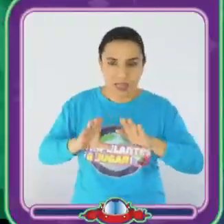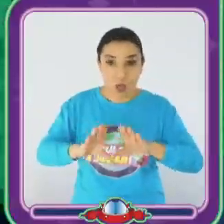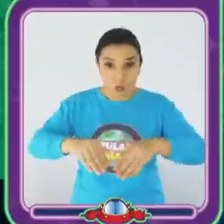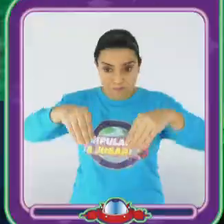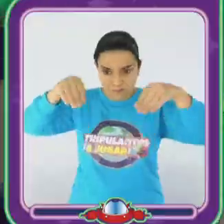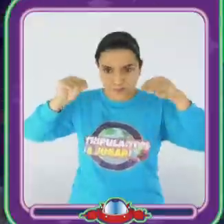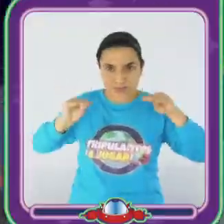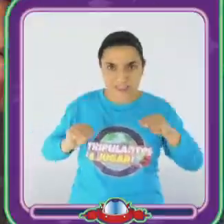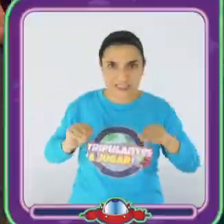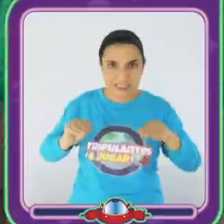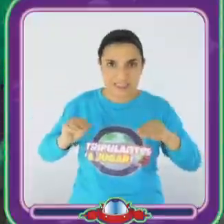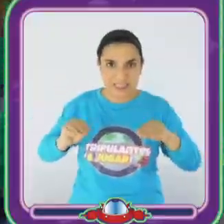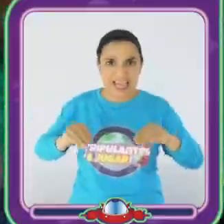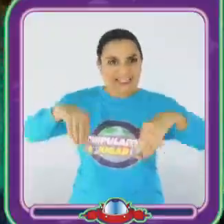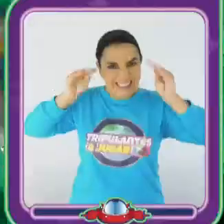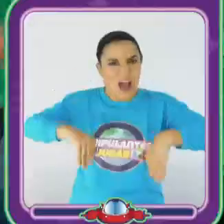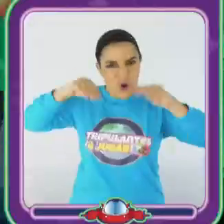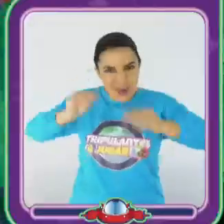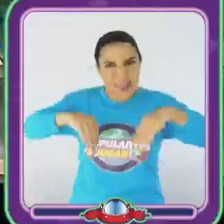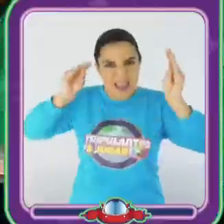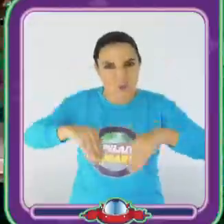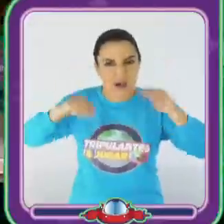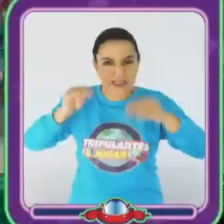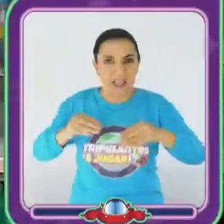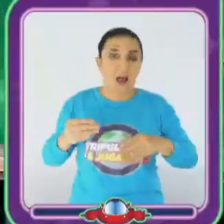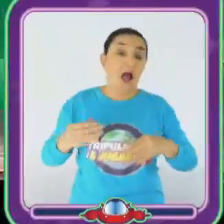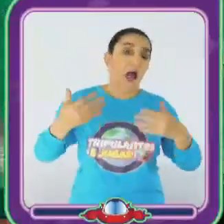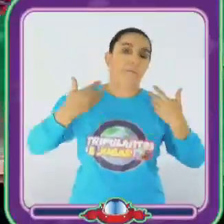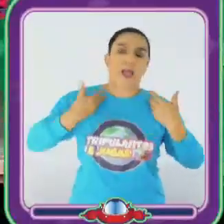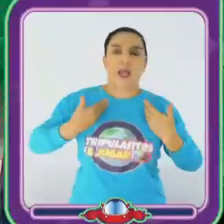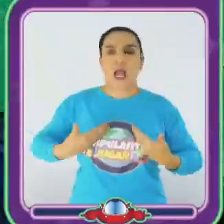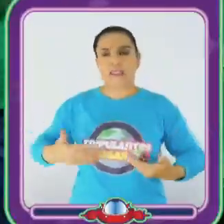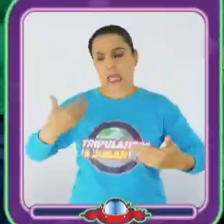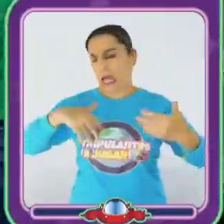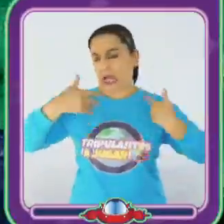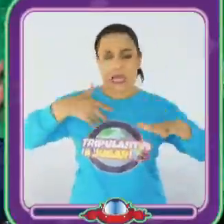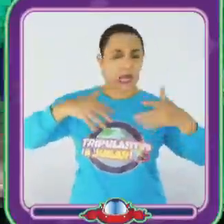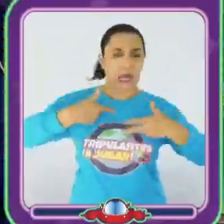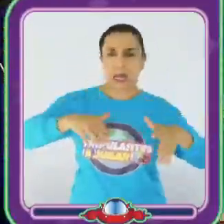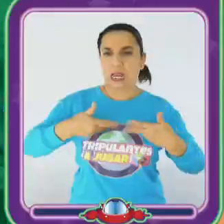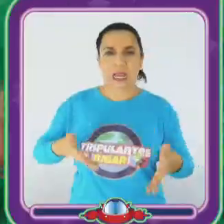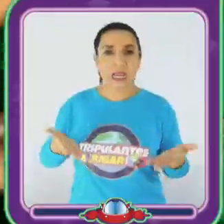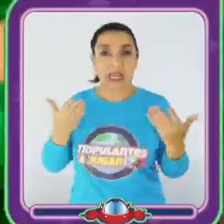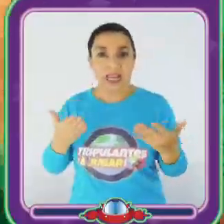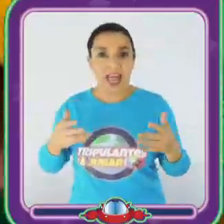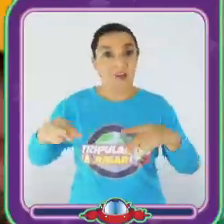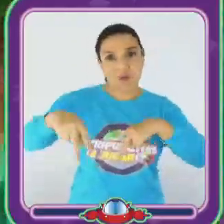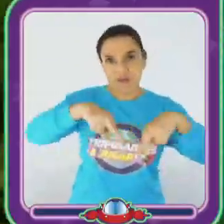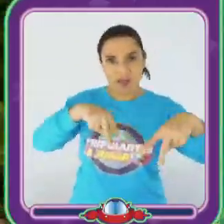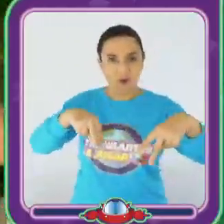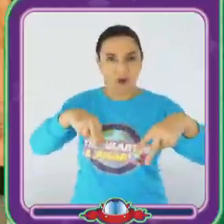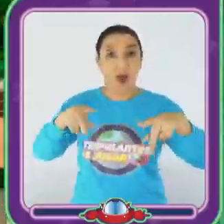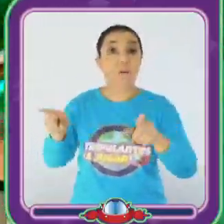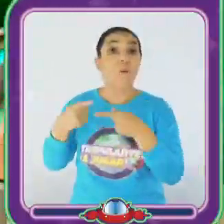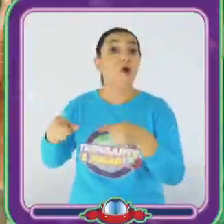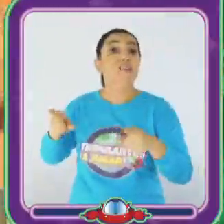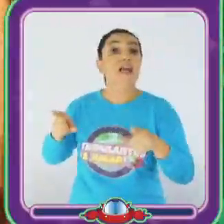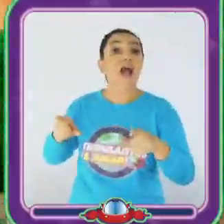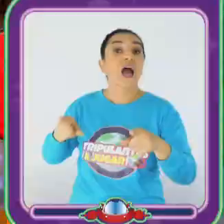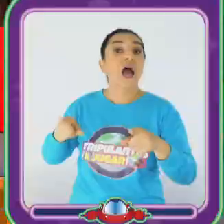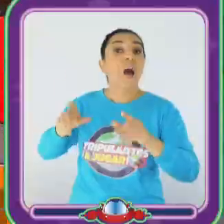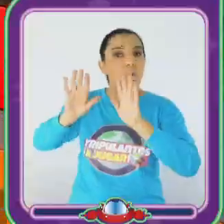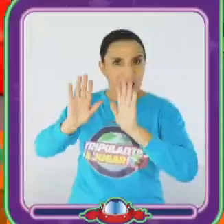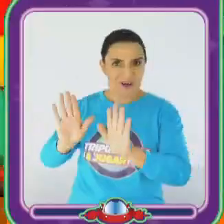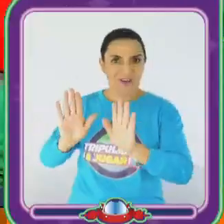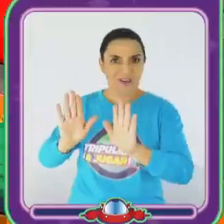Cuidado. La firmamos y miramos para allá y sacudimos esta toalla. Vénganse. Quedé lleno de arena. ¡Nos movemos!